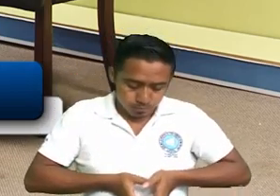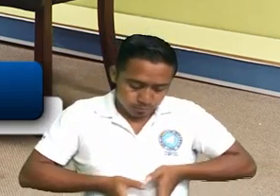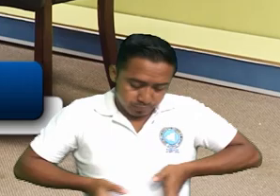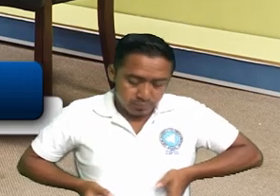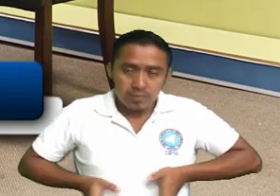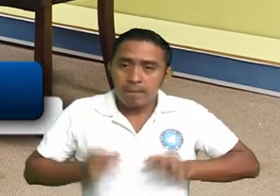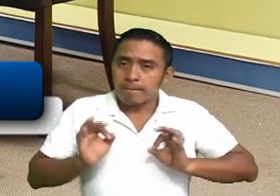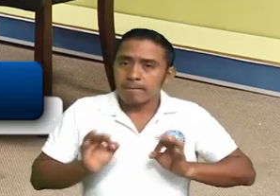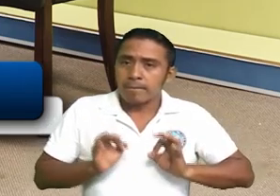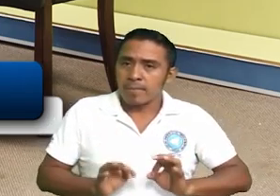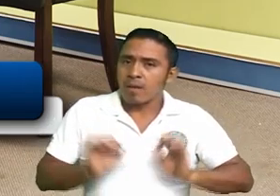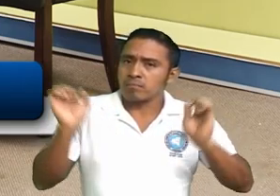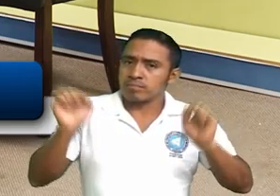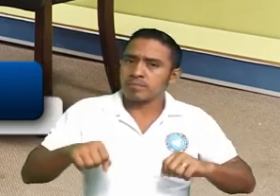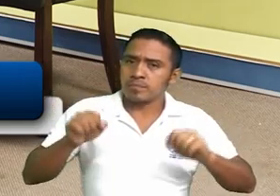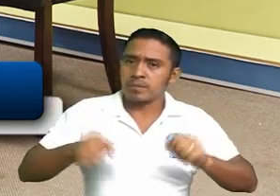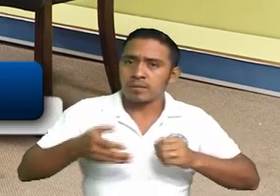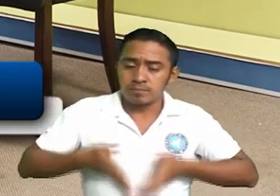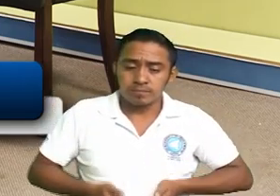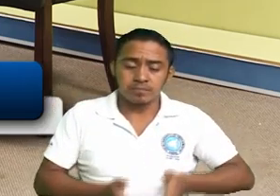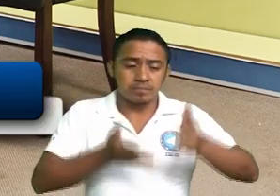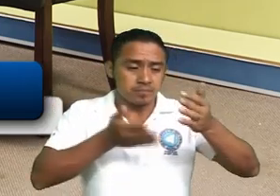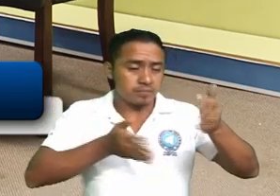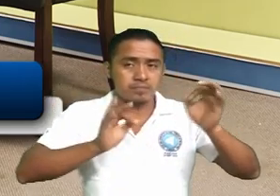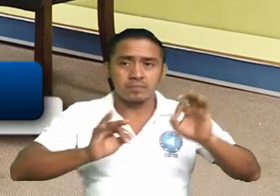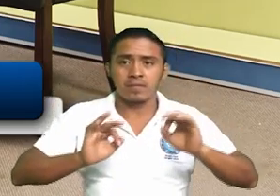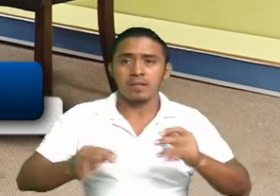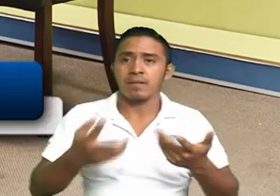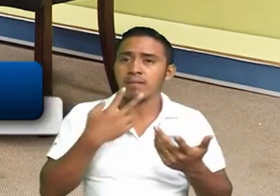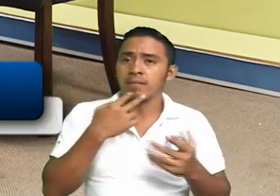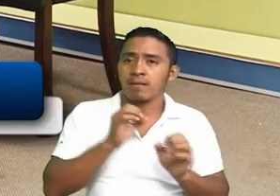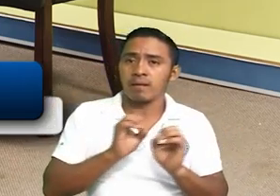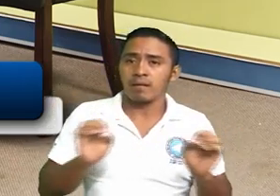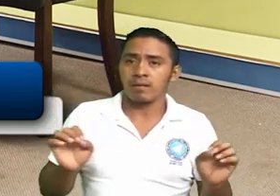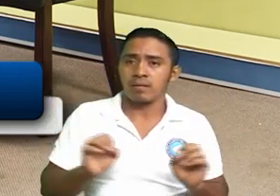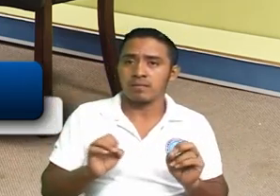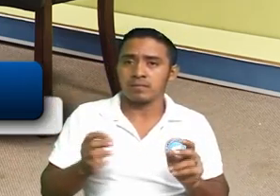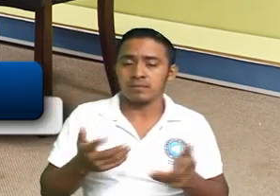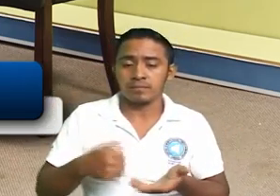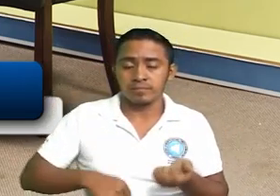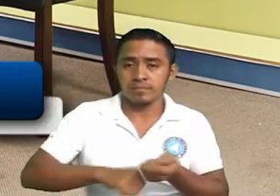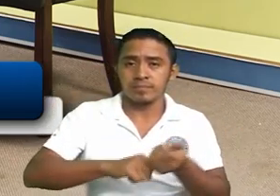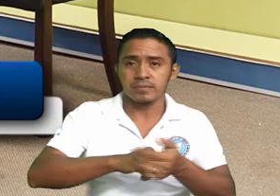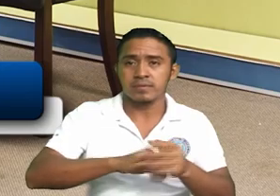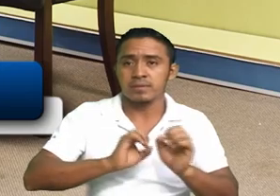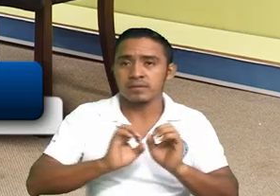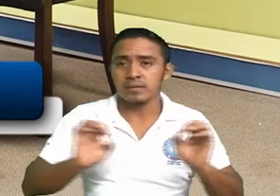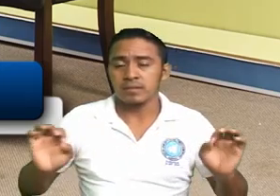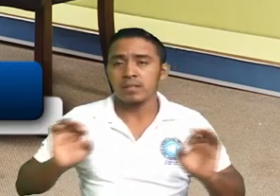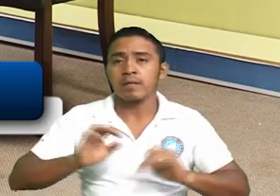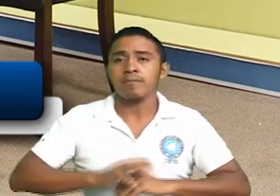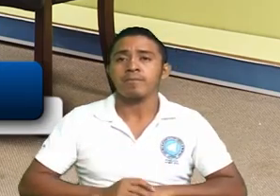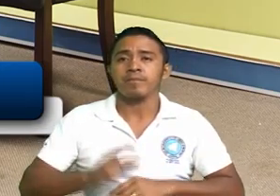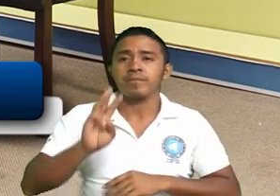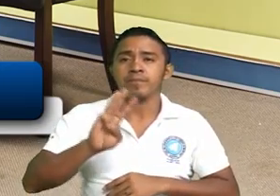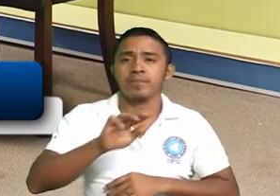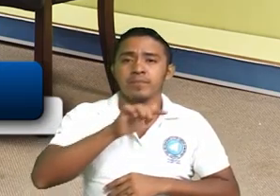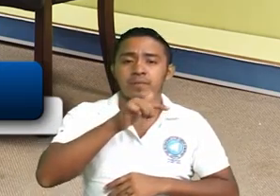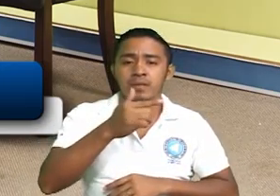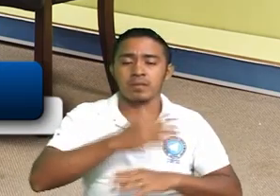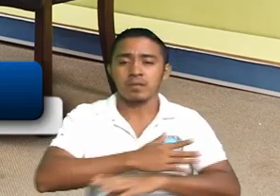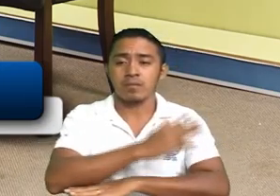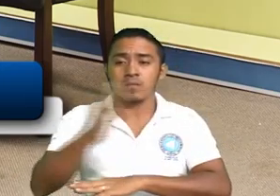gestación, respondiendo a tu pregunta, es una mujer que está en capacidad de poder tener un parto óptimo. Es decir, a partir de las